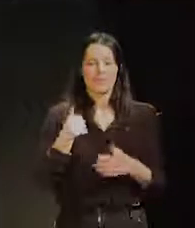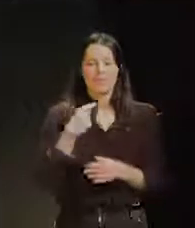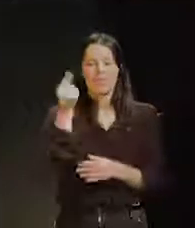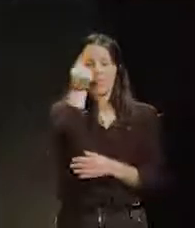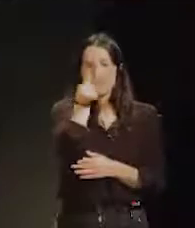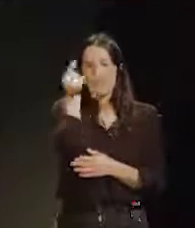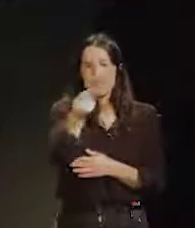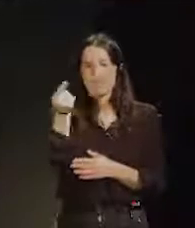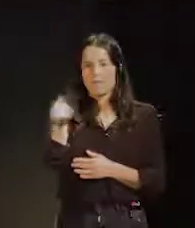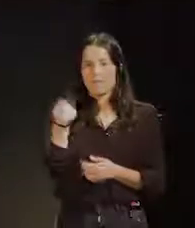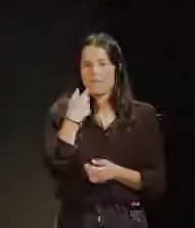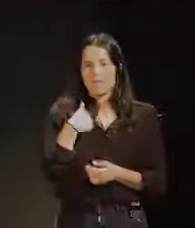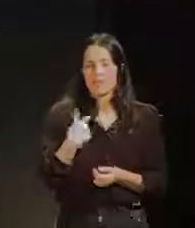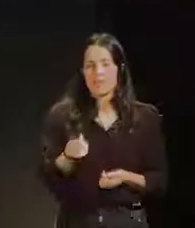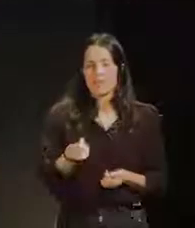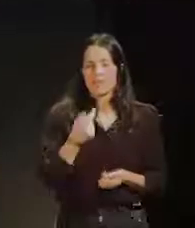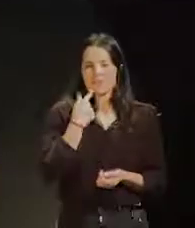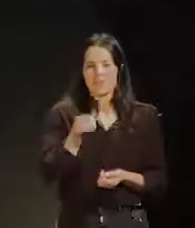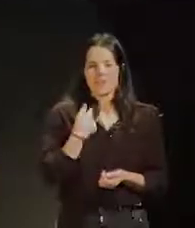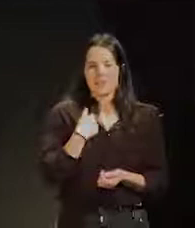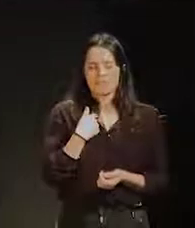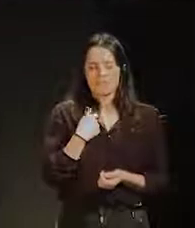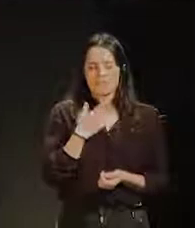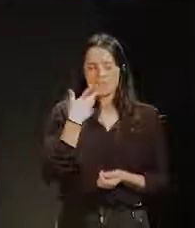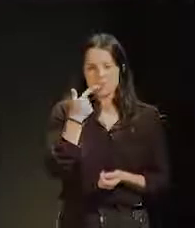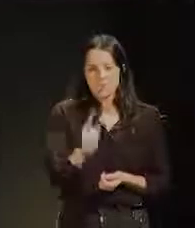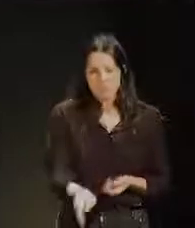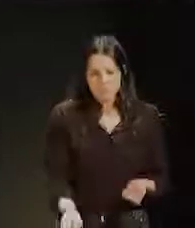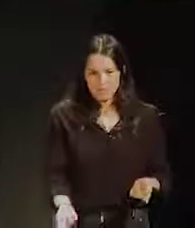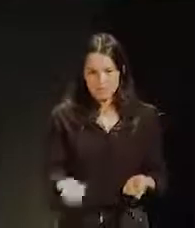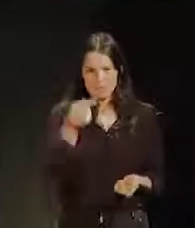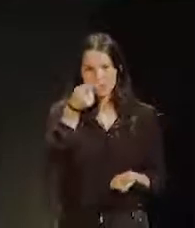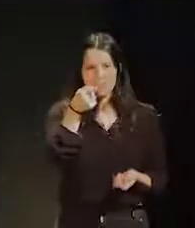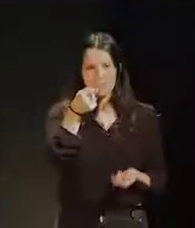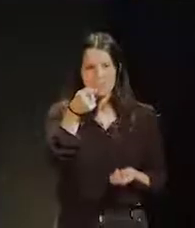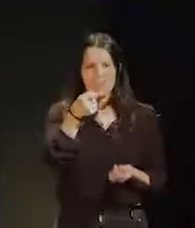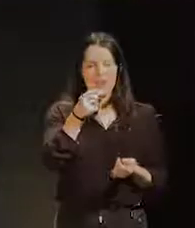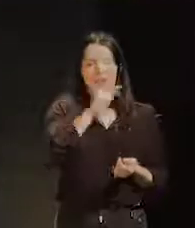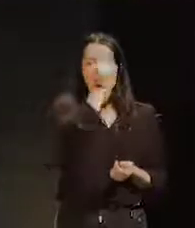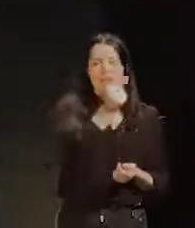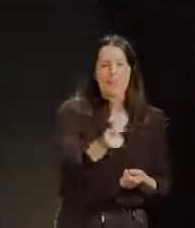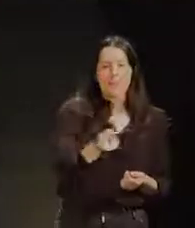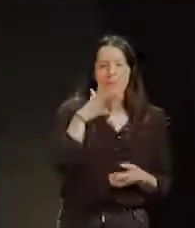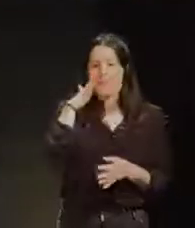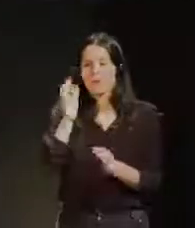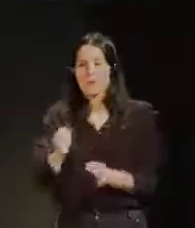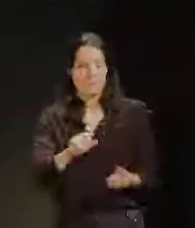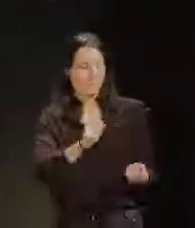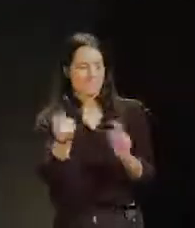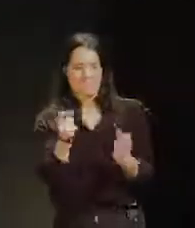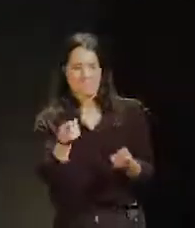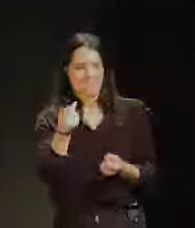decía, no me parece con esta voz de cacatúa que yo tengo. No puedo.